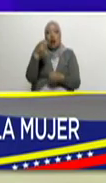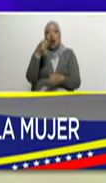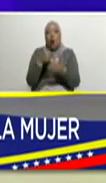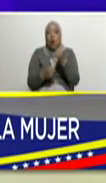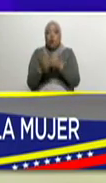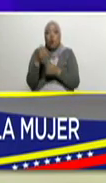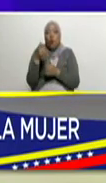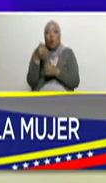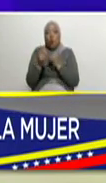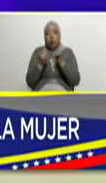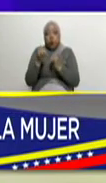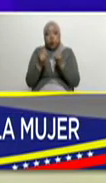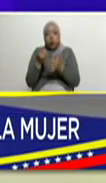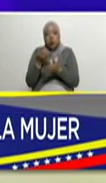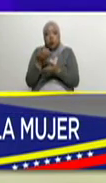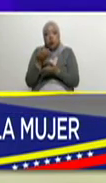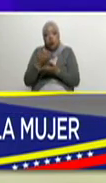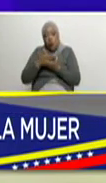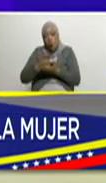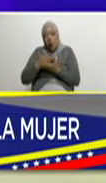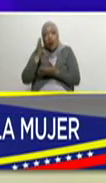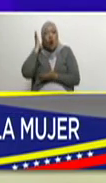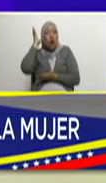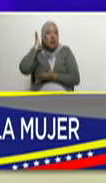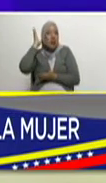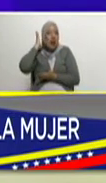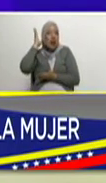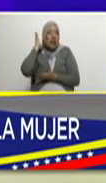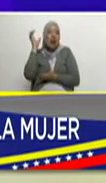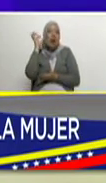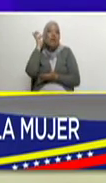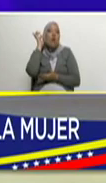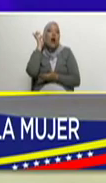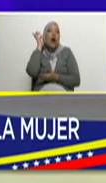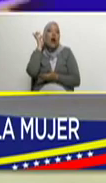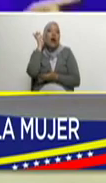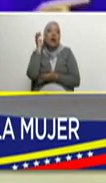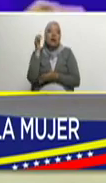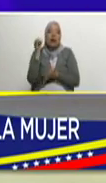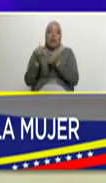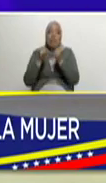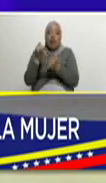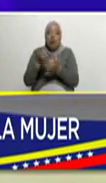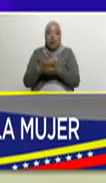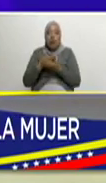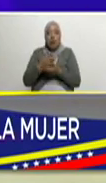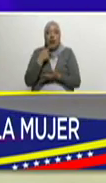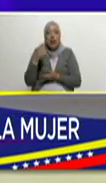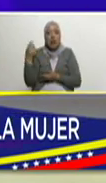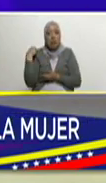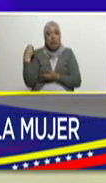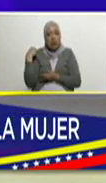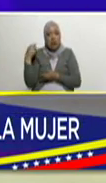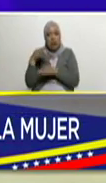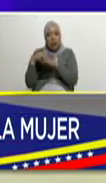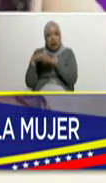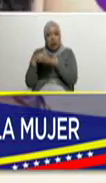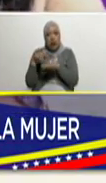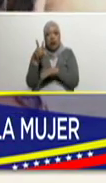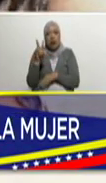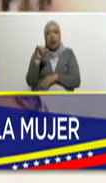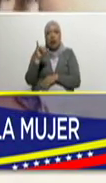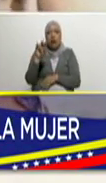en la conciencia de la mujer de dar su lactancia a su niño, a su niña. ¿Qué me dice Diva, por favor?